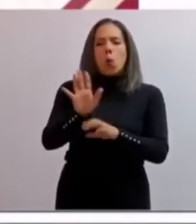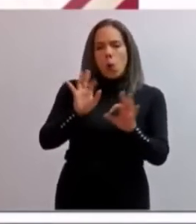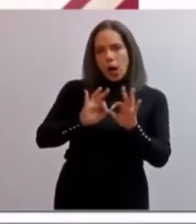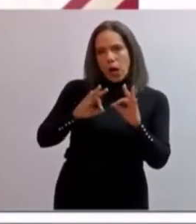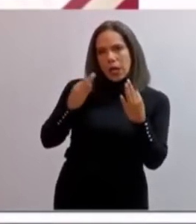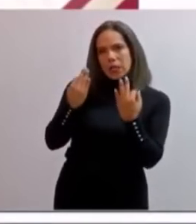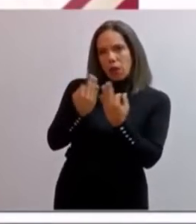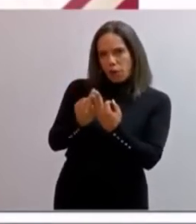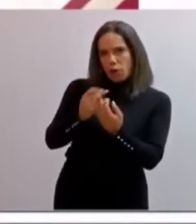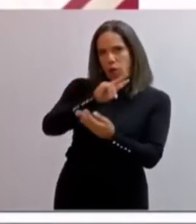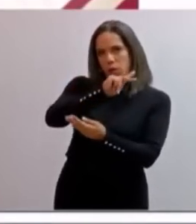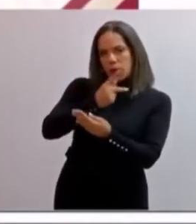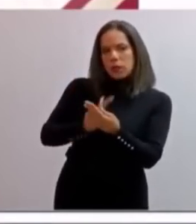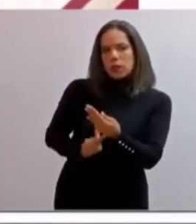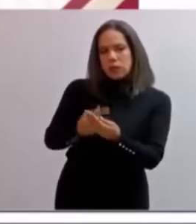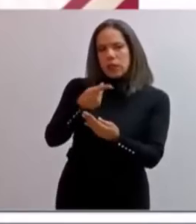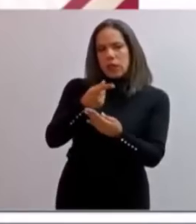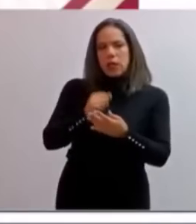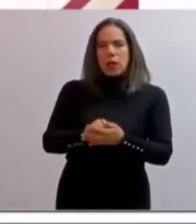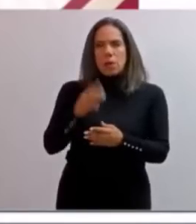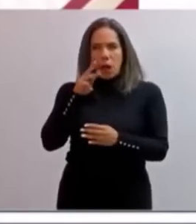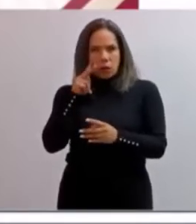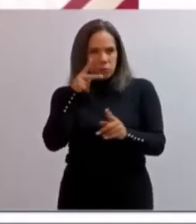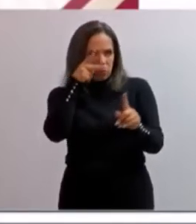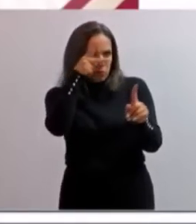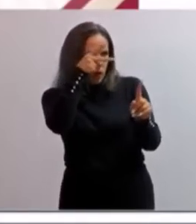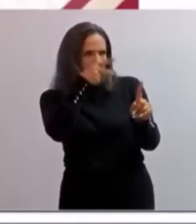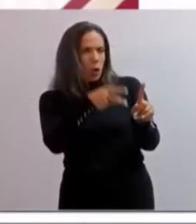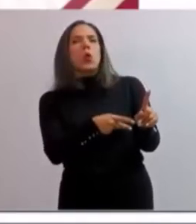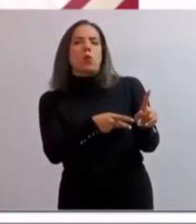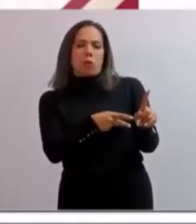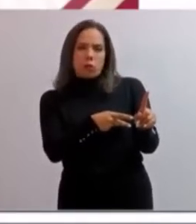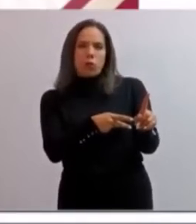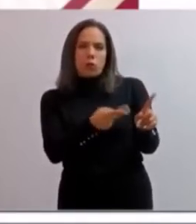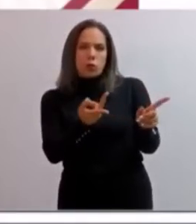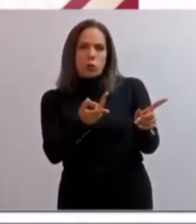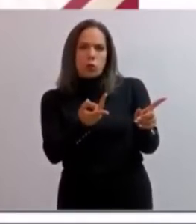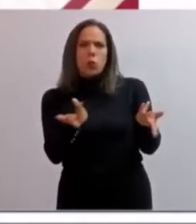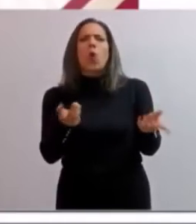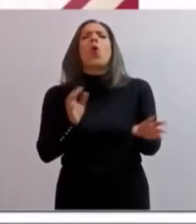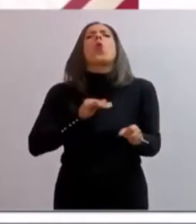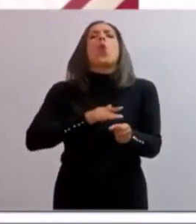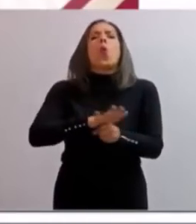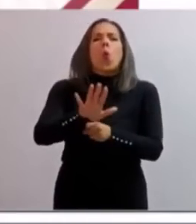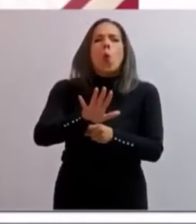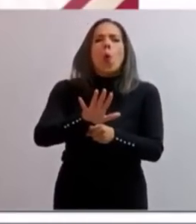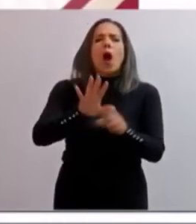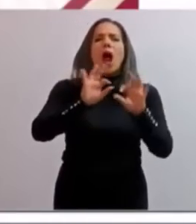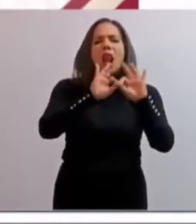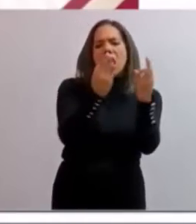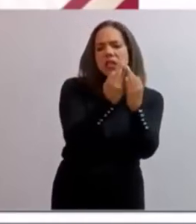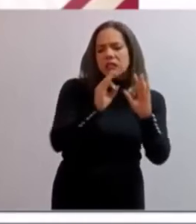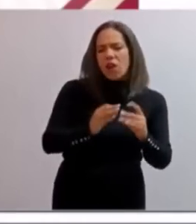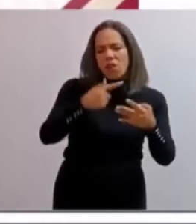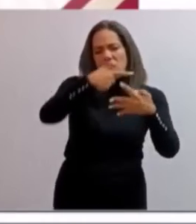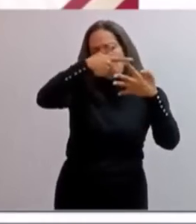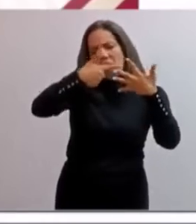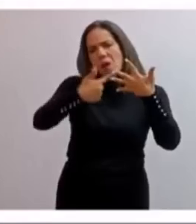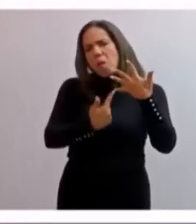forma subrayarlo, marcarlo, hacerlo nuestro, que es un elemento fundamental para el trabajo